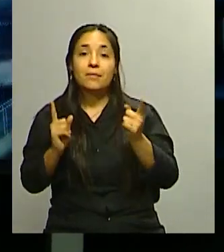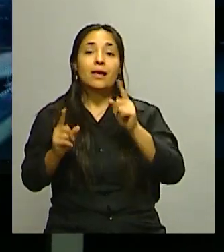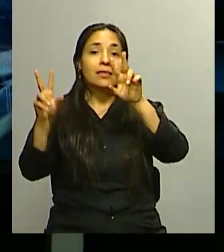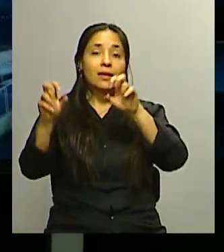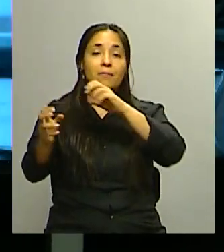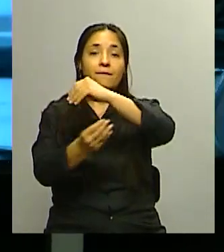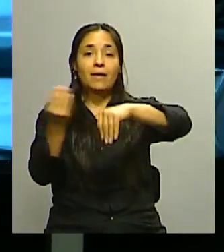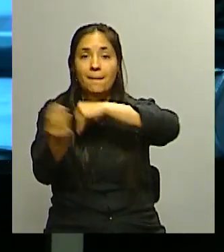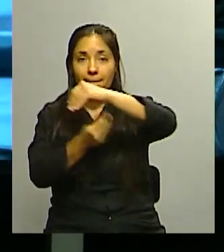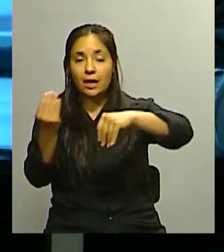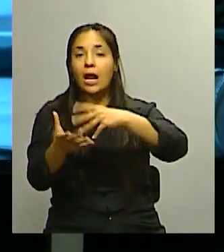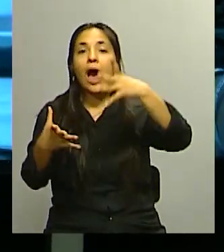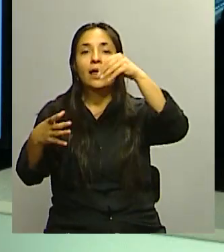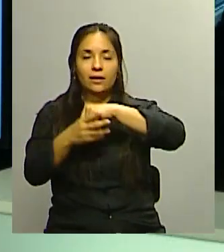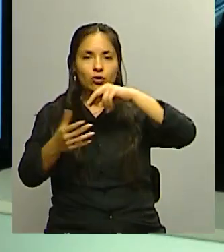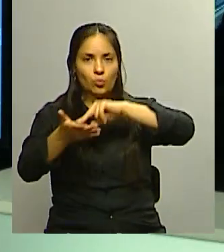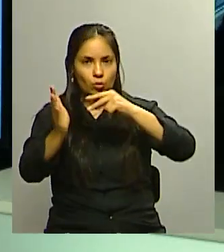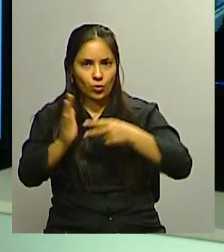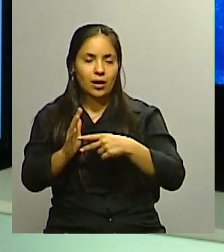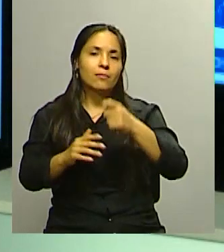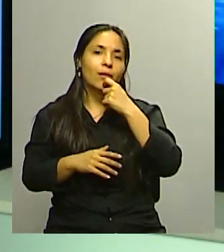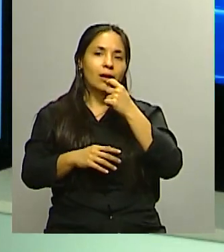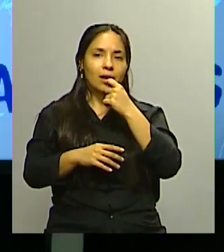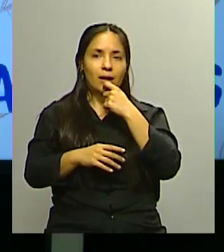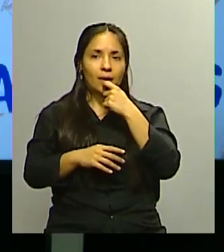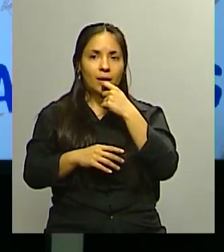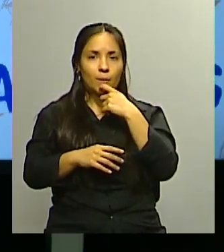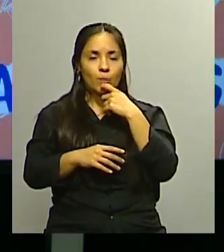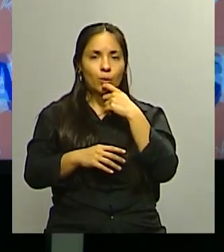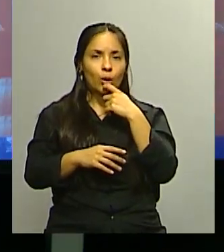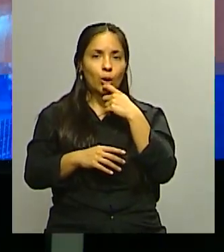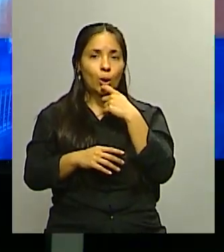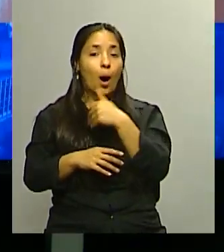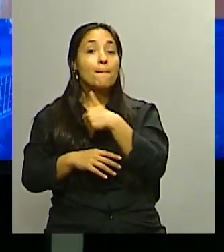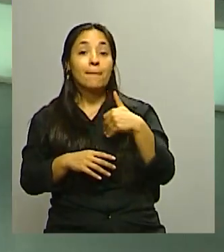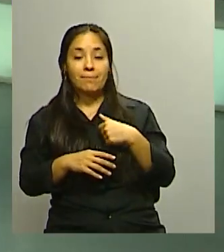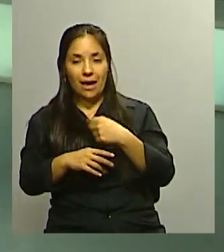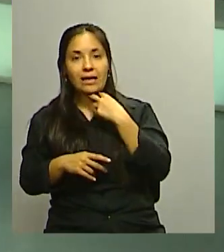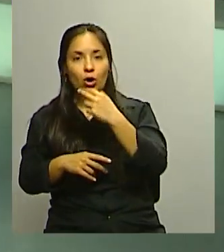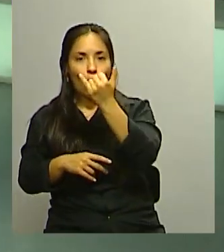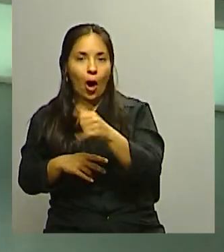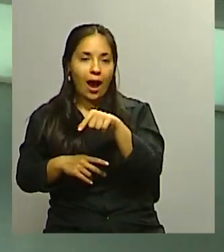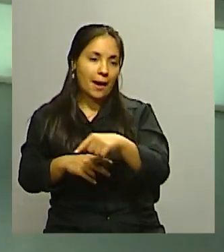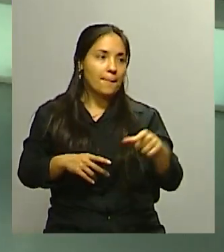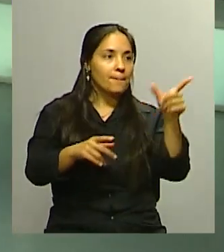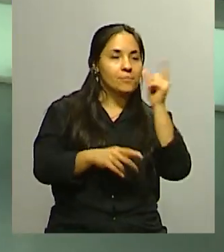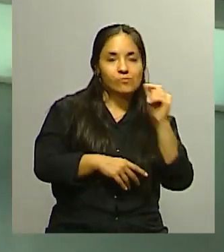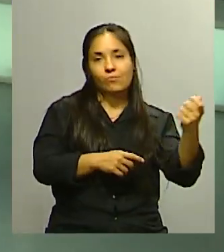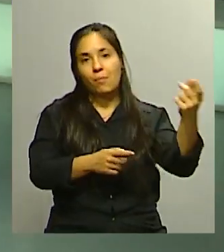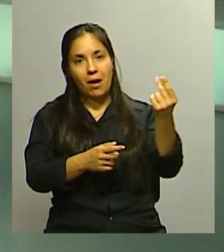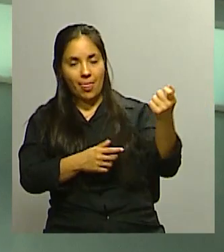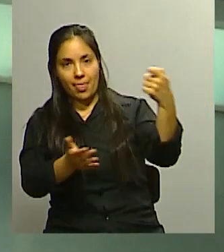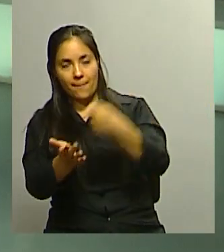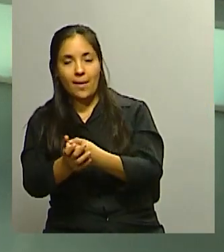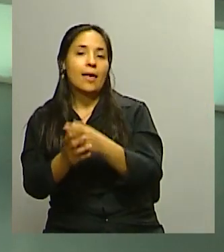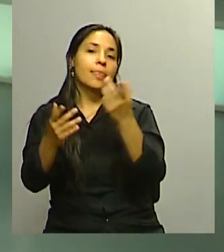conflictos intrafamiliares, por ejemplo, en relación a los alimentos de los menores, a un régimen de visita,